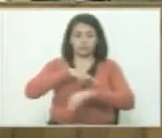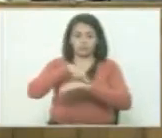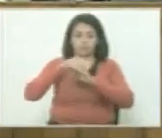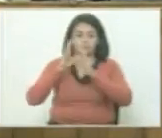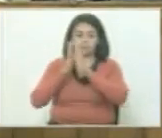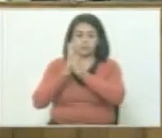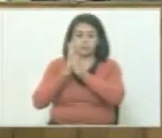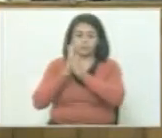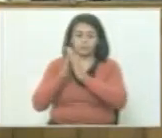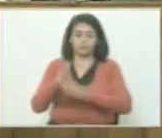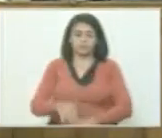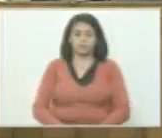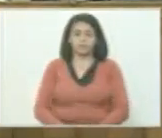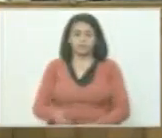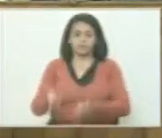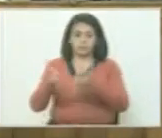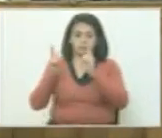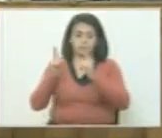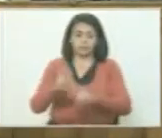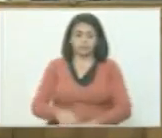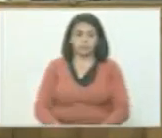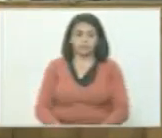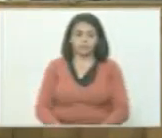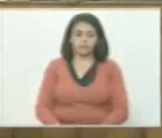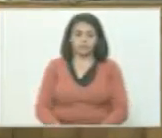favor. Autorizado.